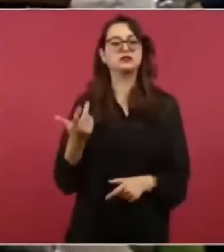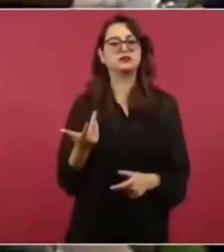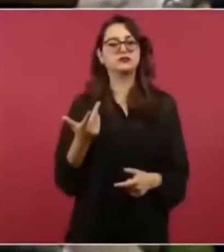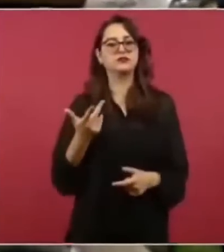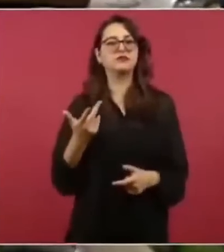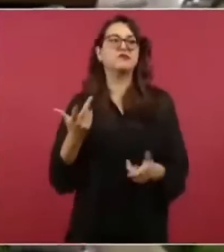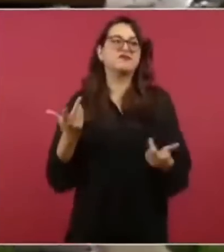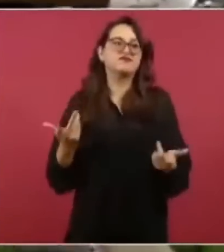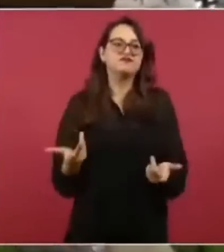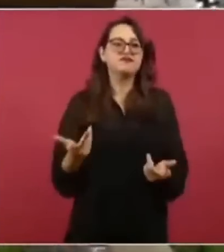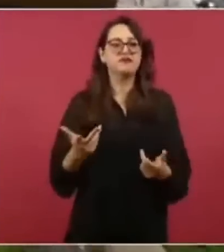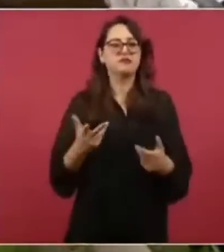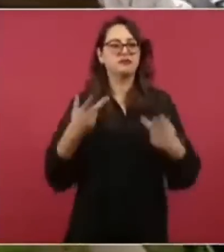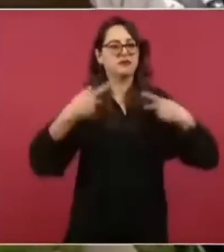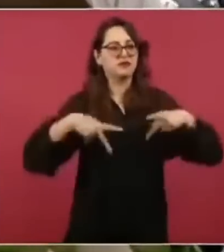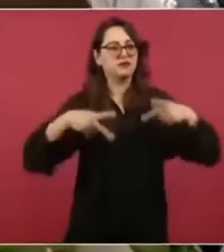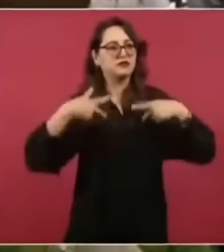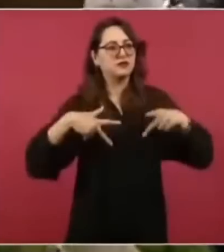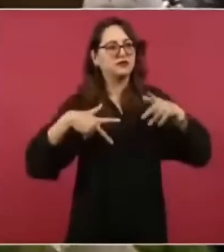nacionalista